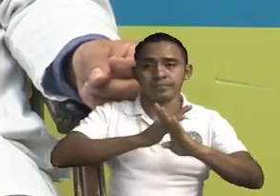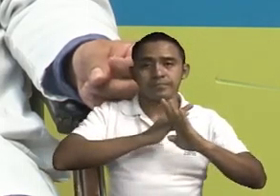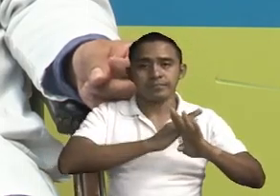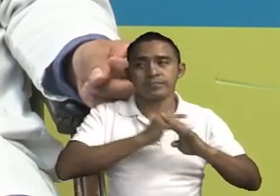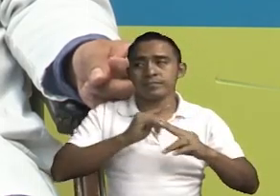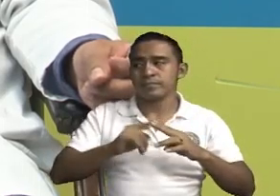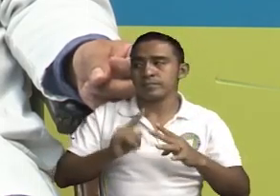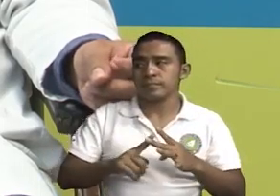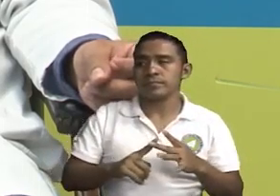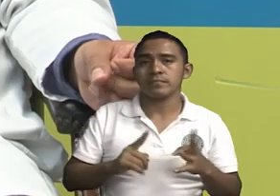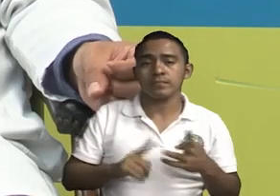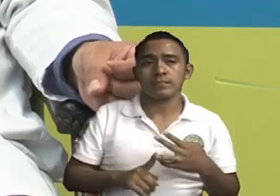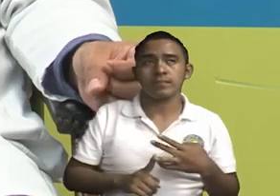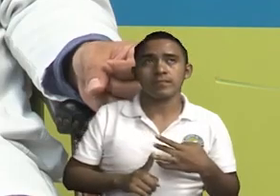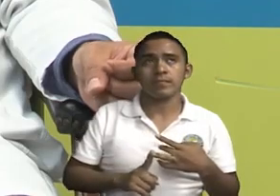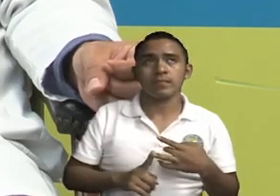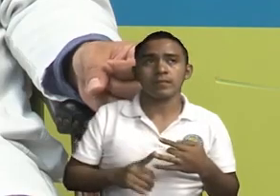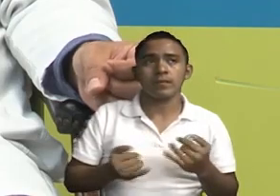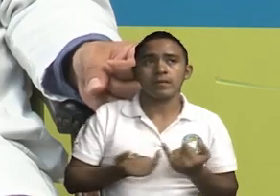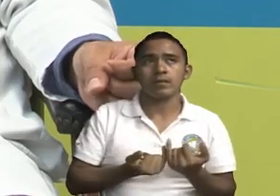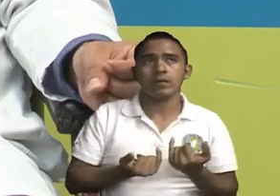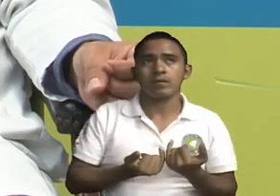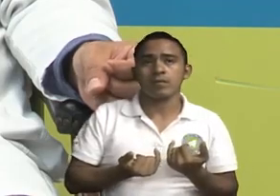droga también, ¿verdad?